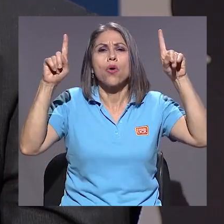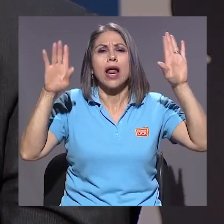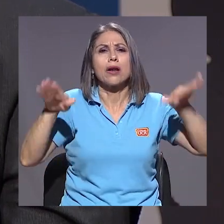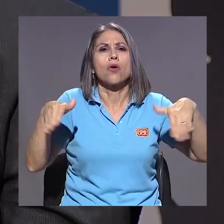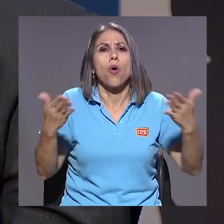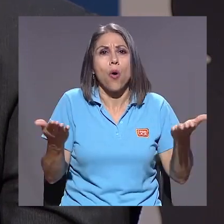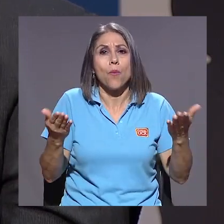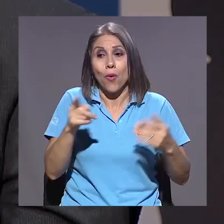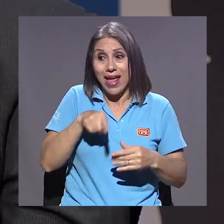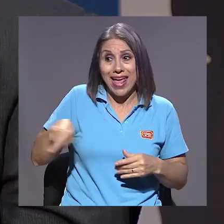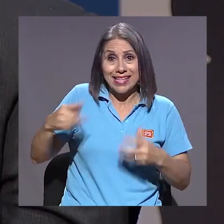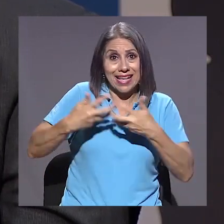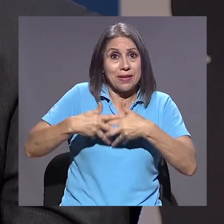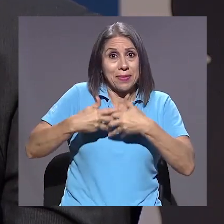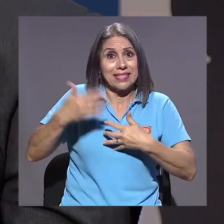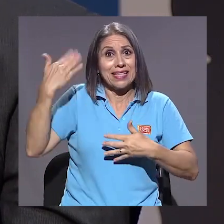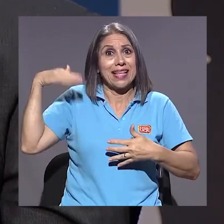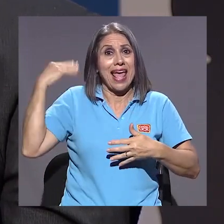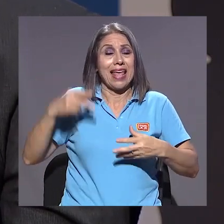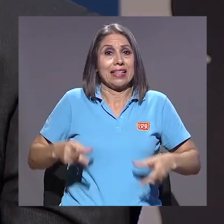y están haciendo las inversiones puedan